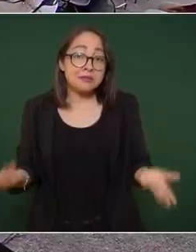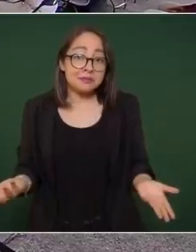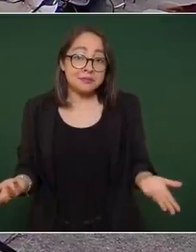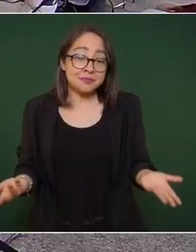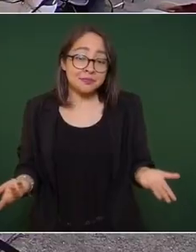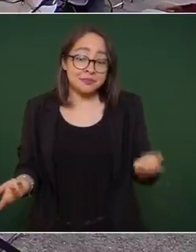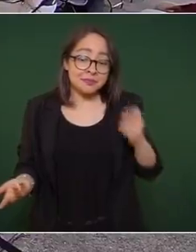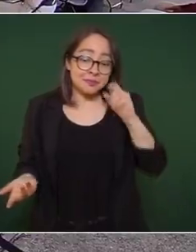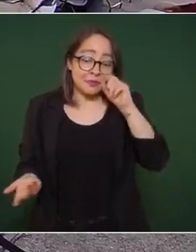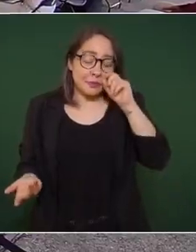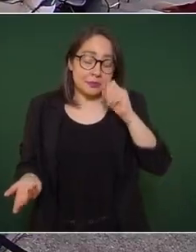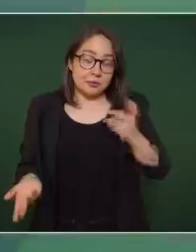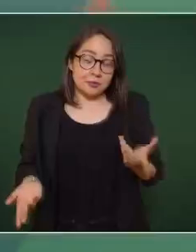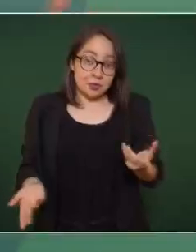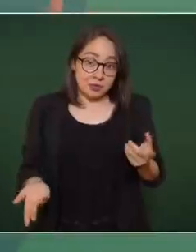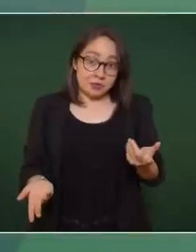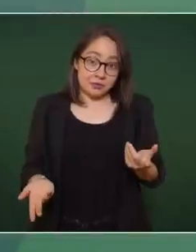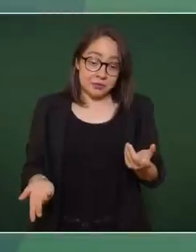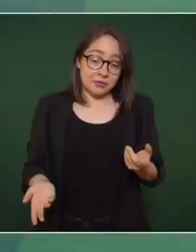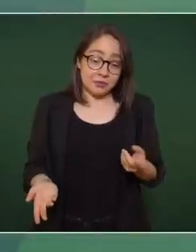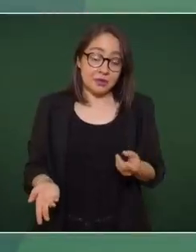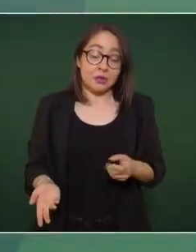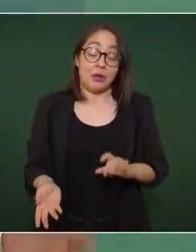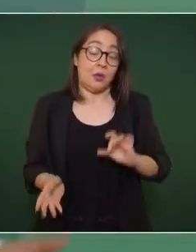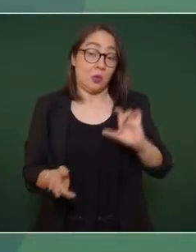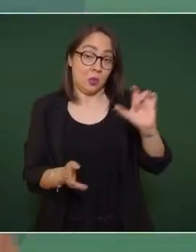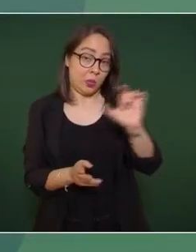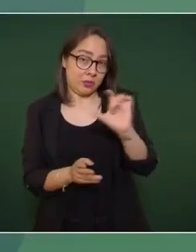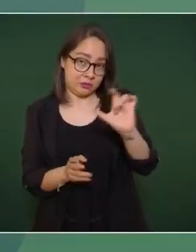Entonces, cuando incluso llegaba,